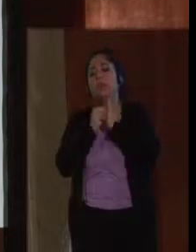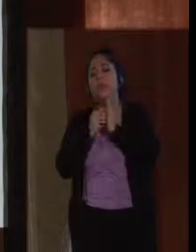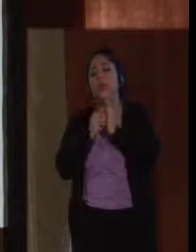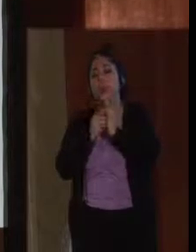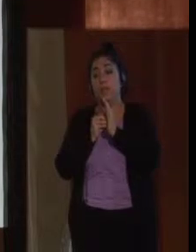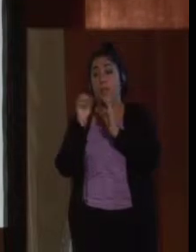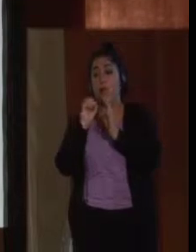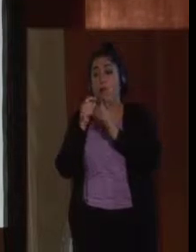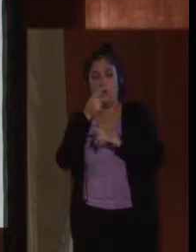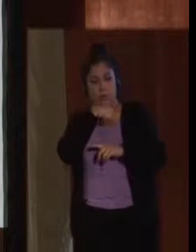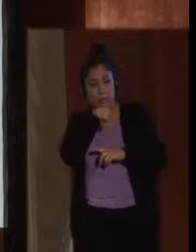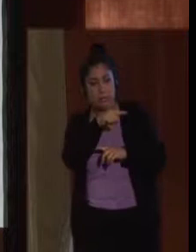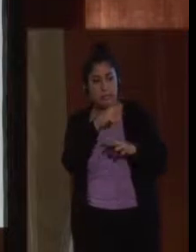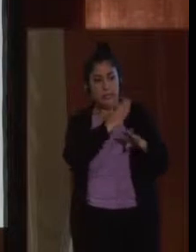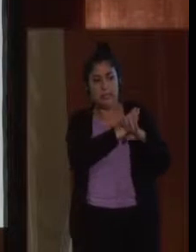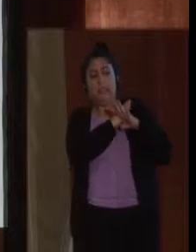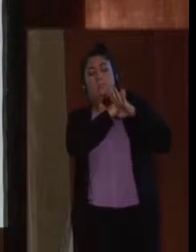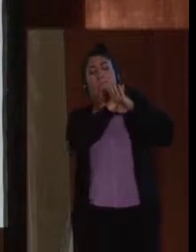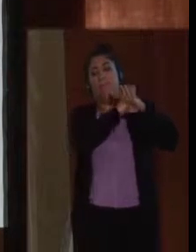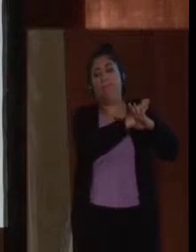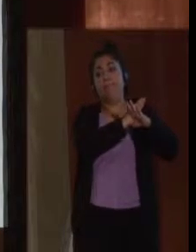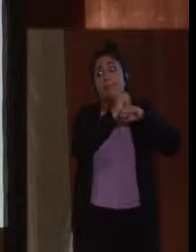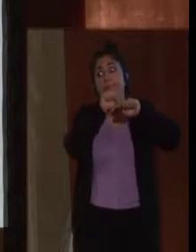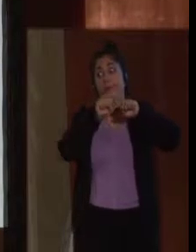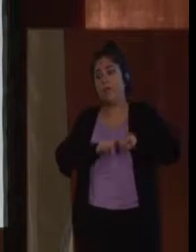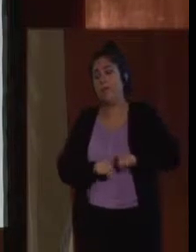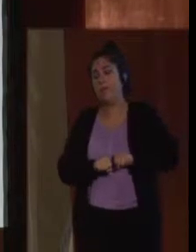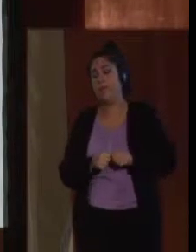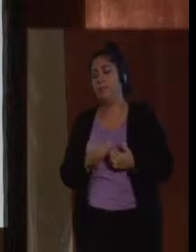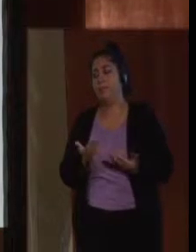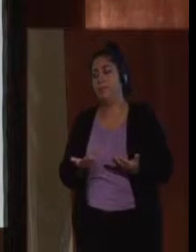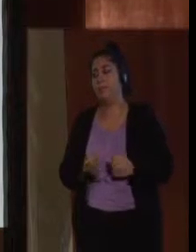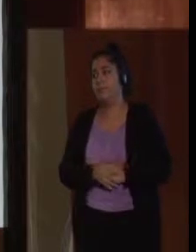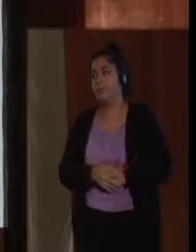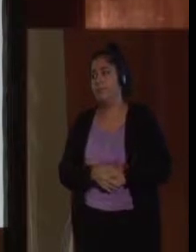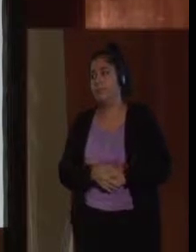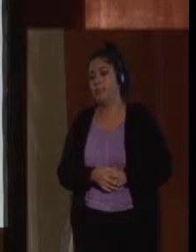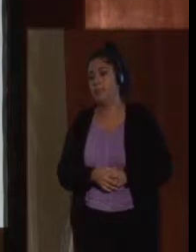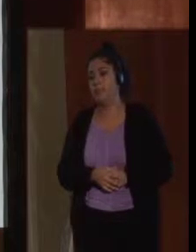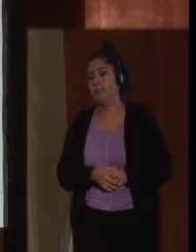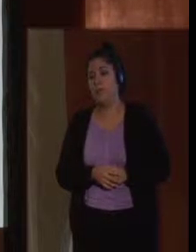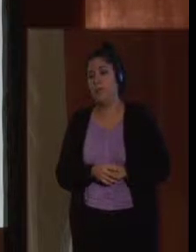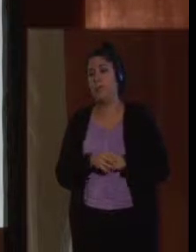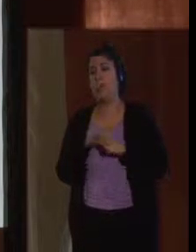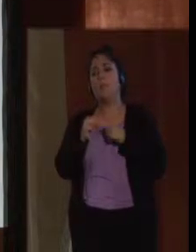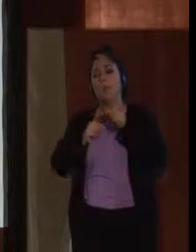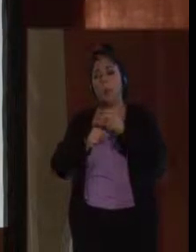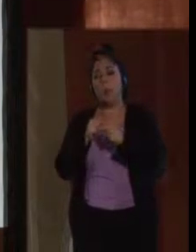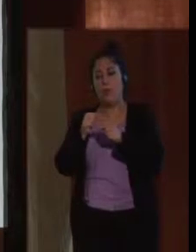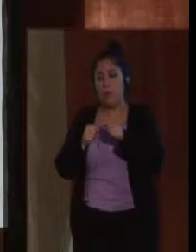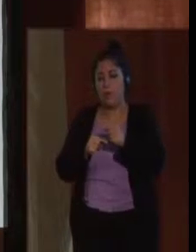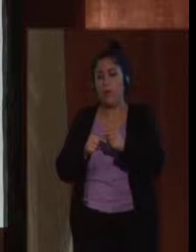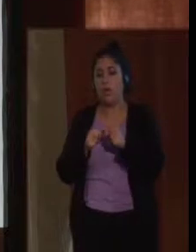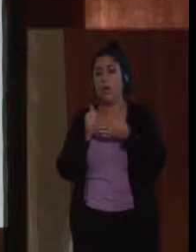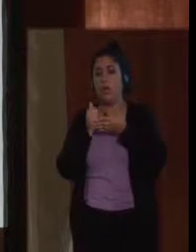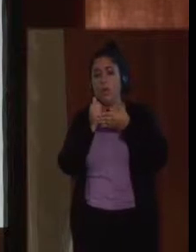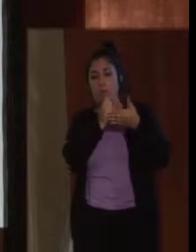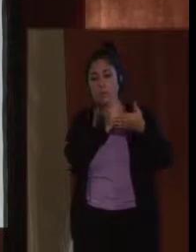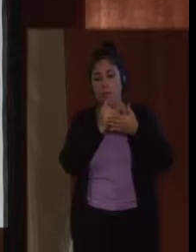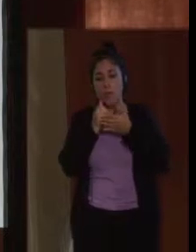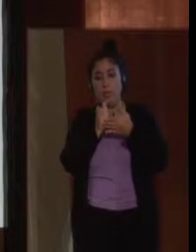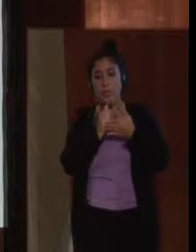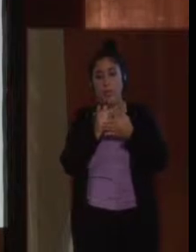pérdida de recuperación de servicios, ¿no? Como la resiliencia, las capacidades, los sistemas de alerta temprana, la preparación para